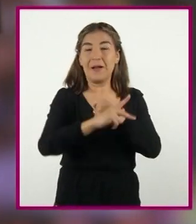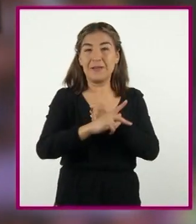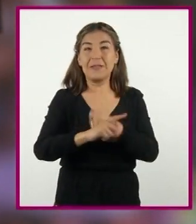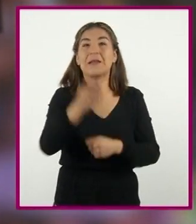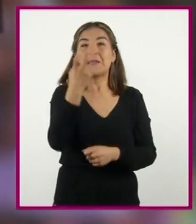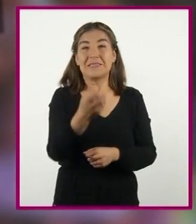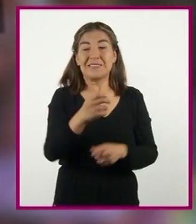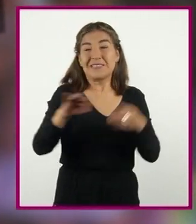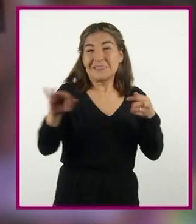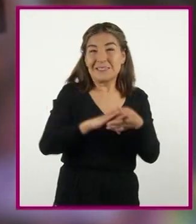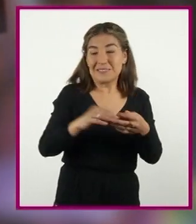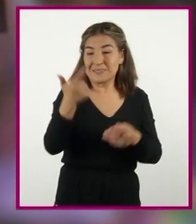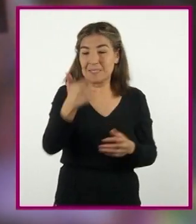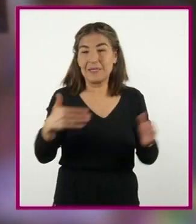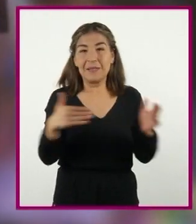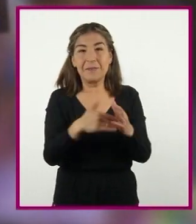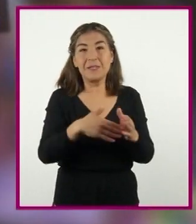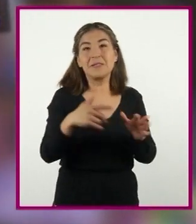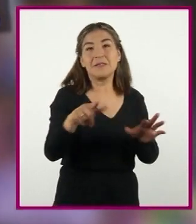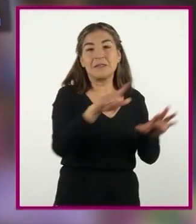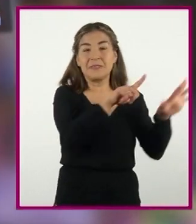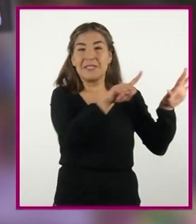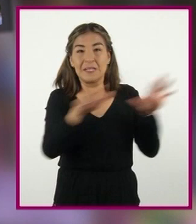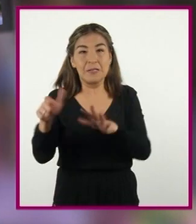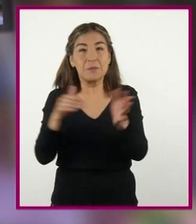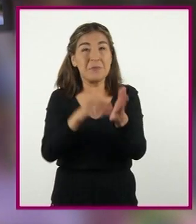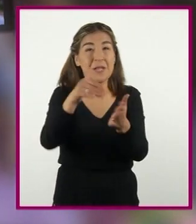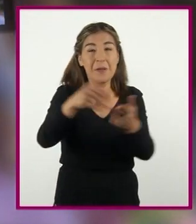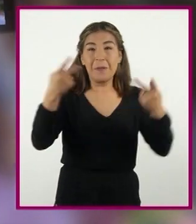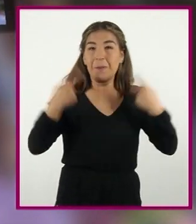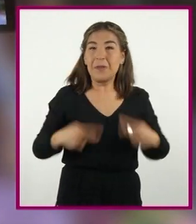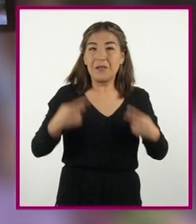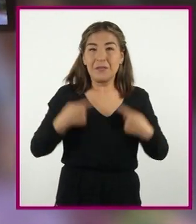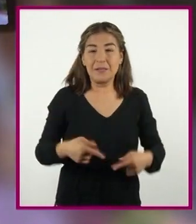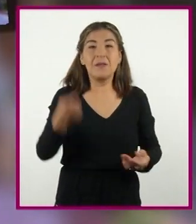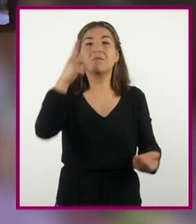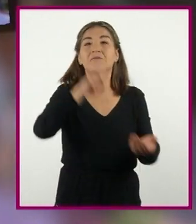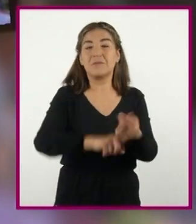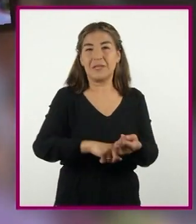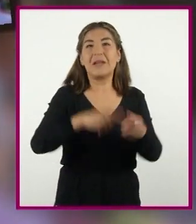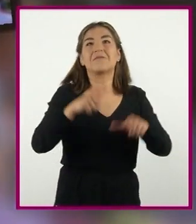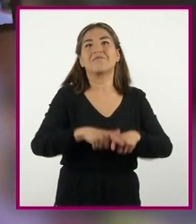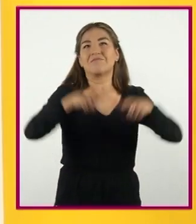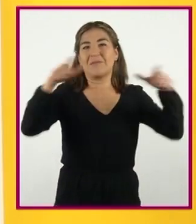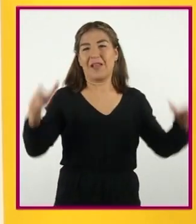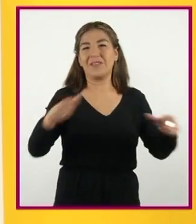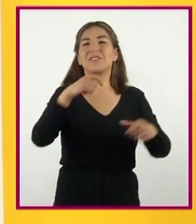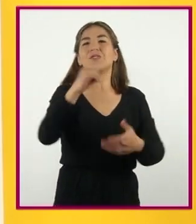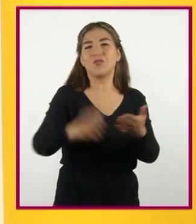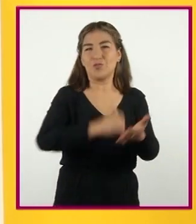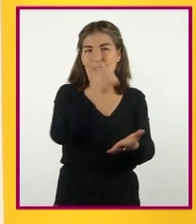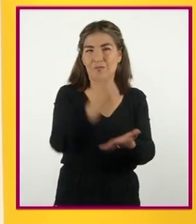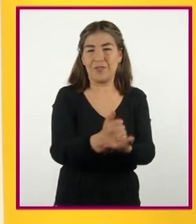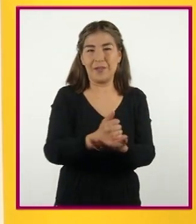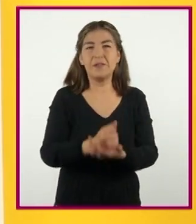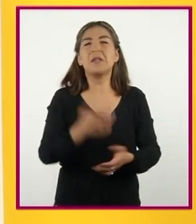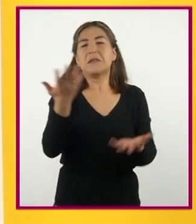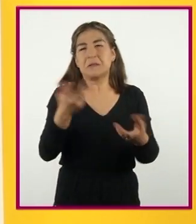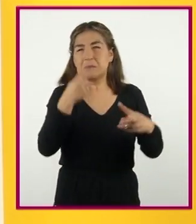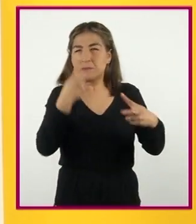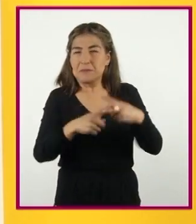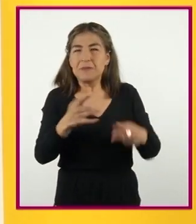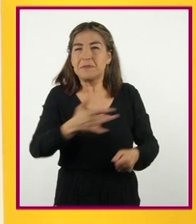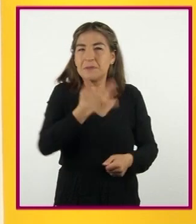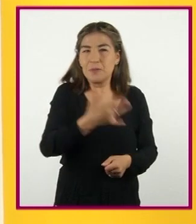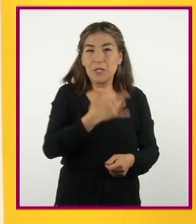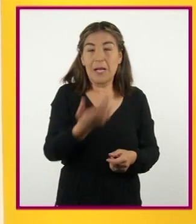casi 7.700 millones de personas en 600 grandes ciudades. Se calcula que